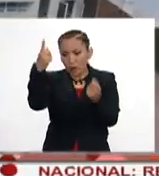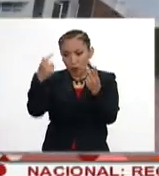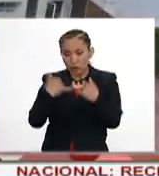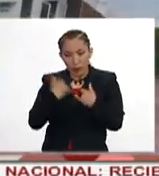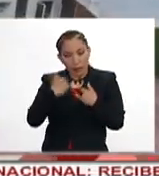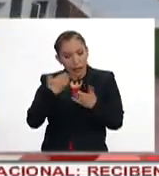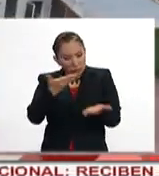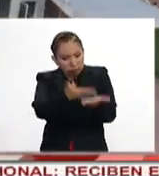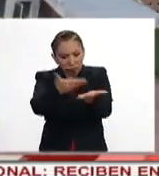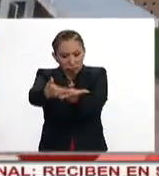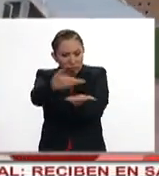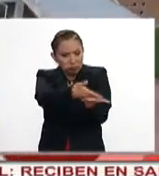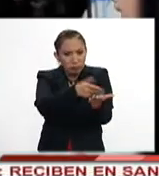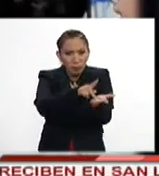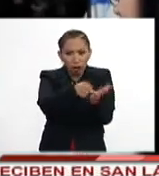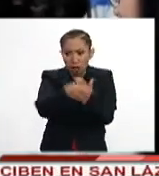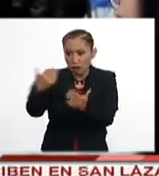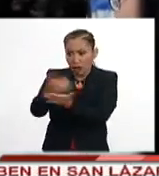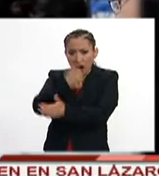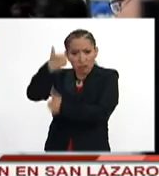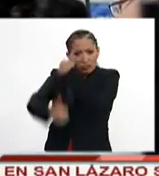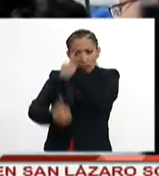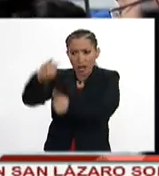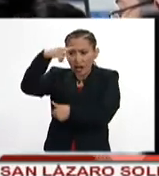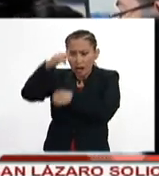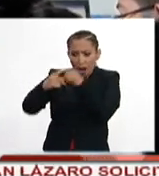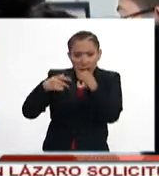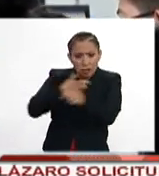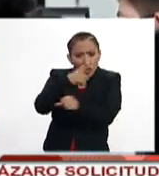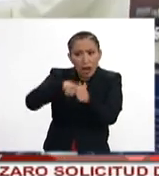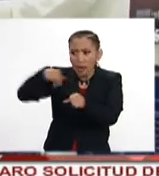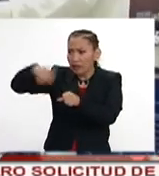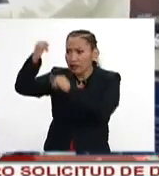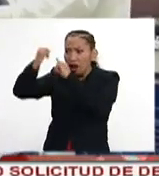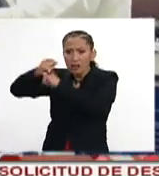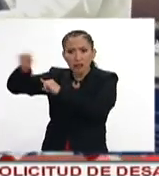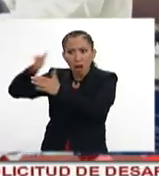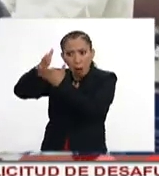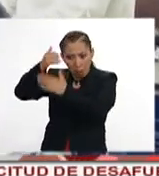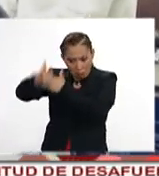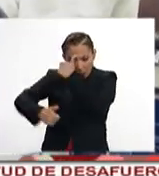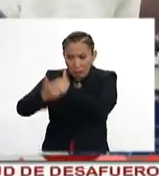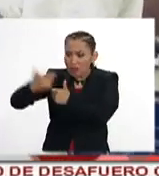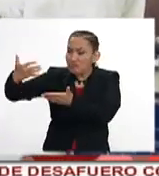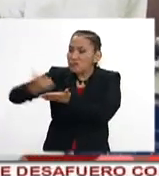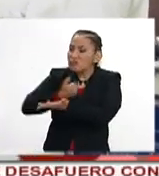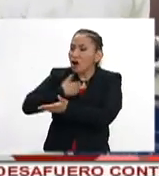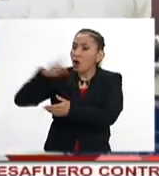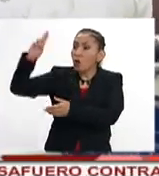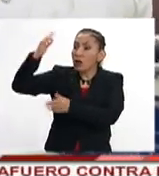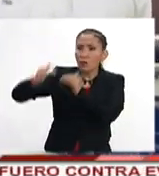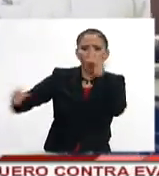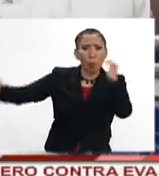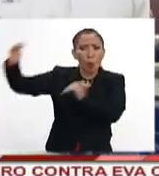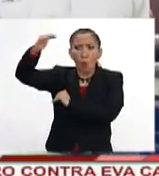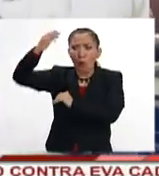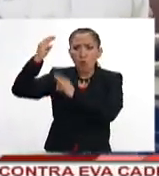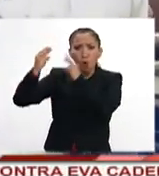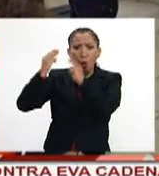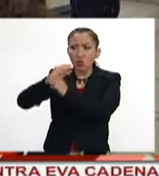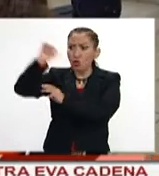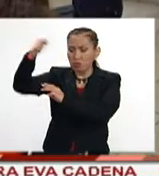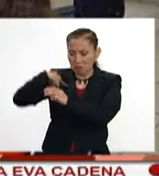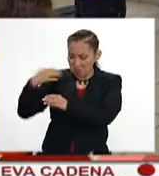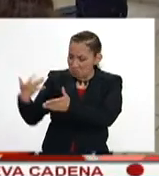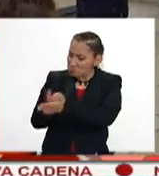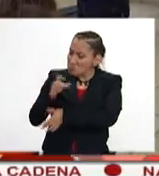jóvenes le presentaron proyectos que han ganado concursos nacionales e internacionales. Concursos han competido pues con universidades importantes, ¿verdad?, de otros